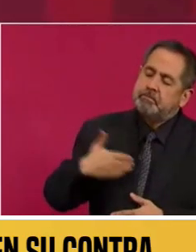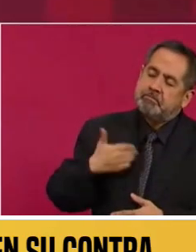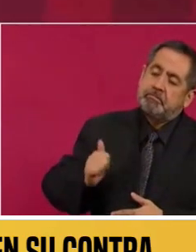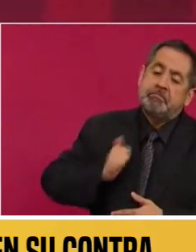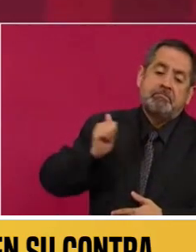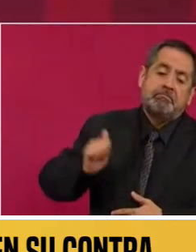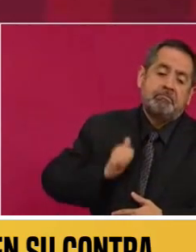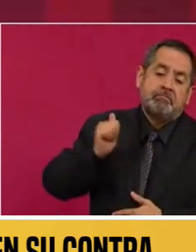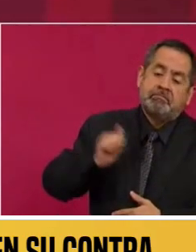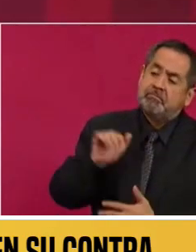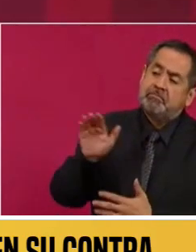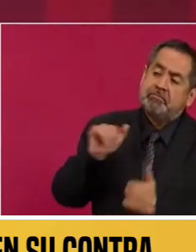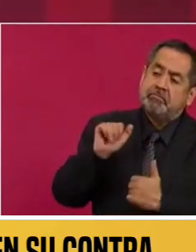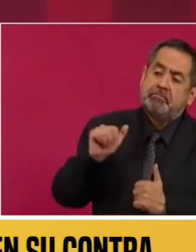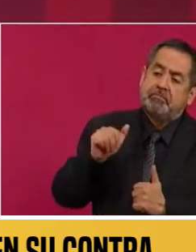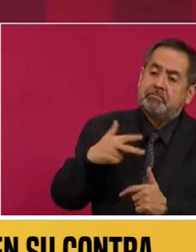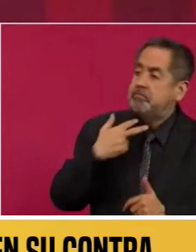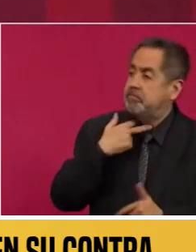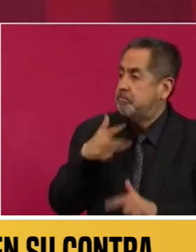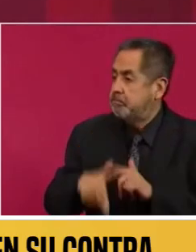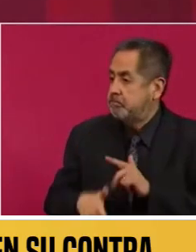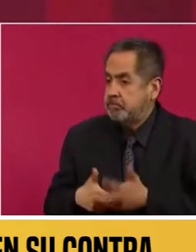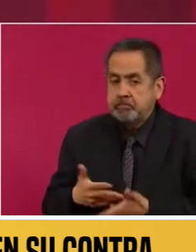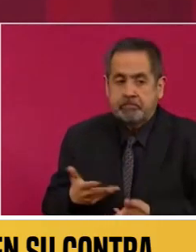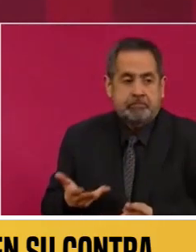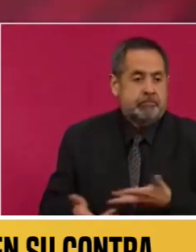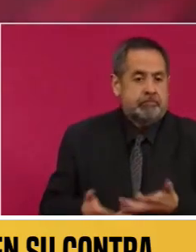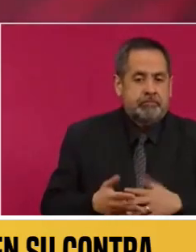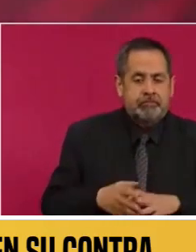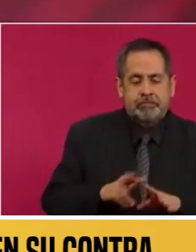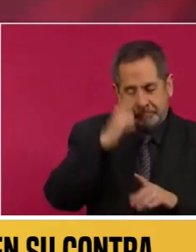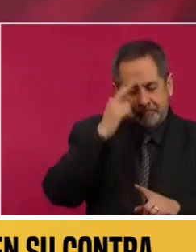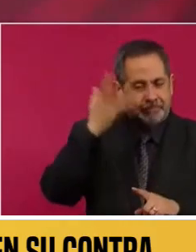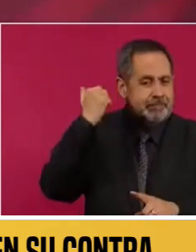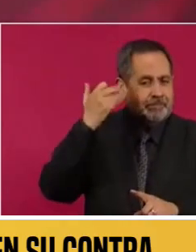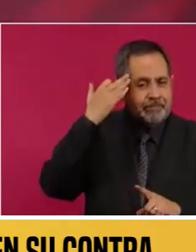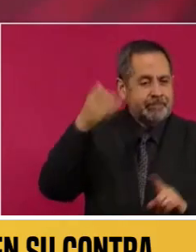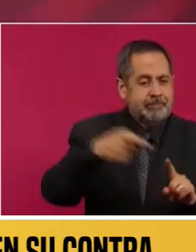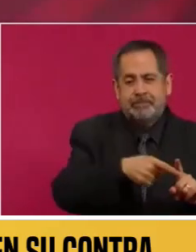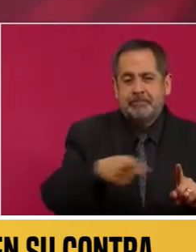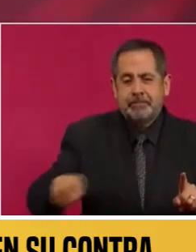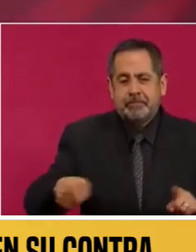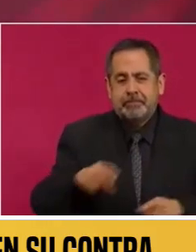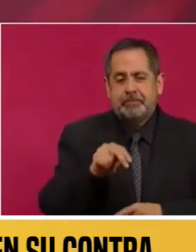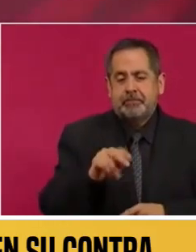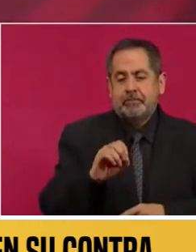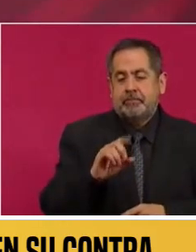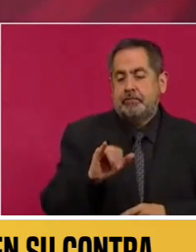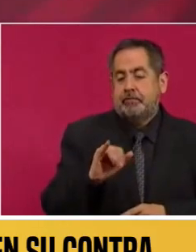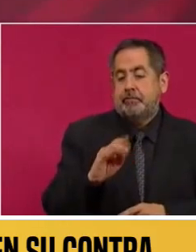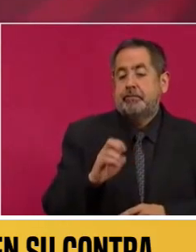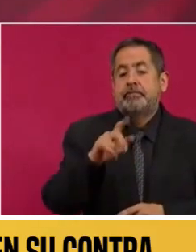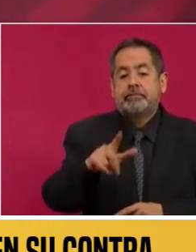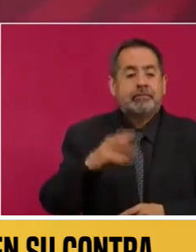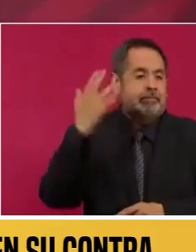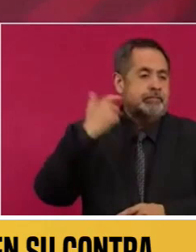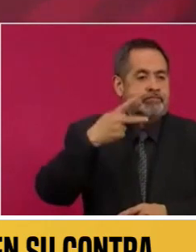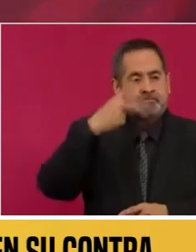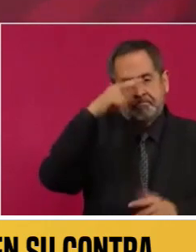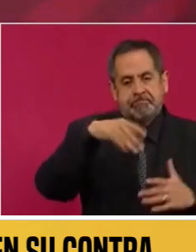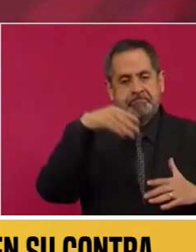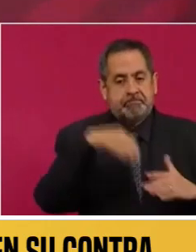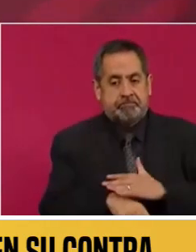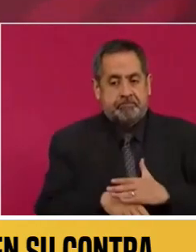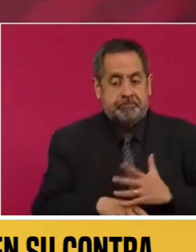neoliberal, durante el periodo de saqueo, cuando arruinaron a México. Y lo que